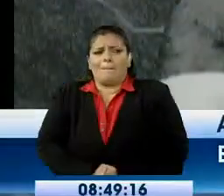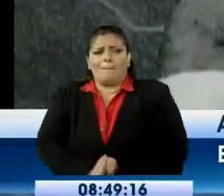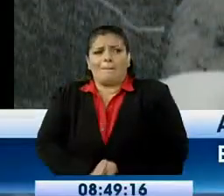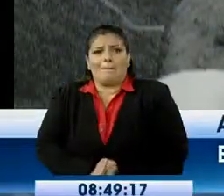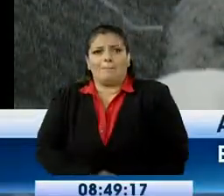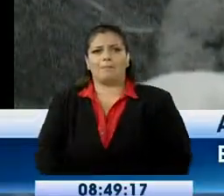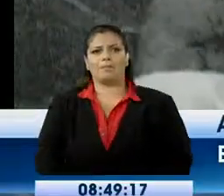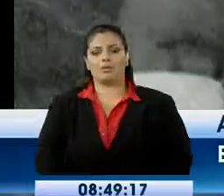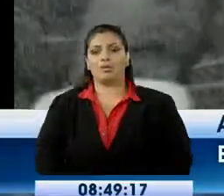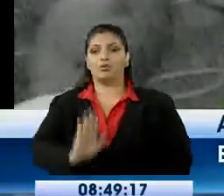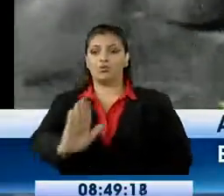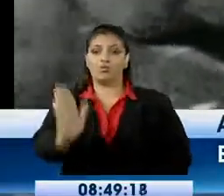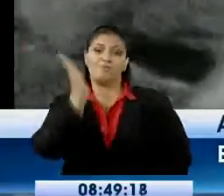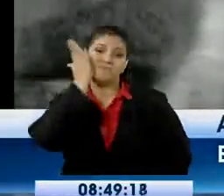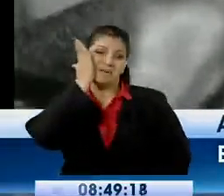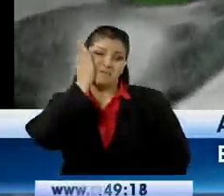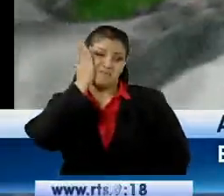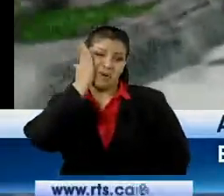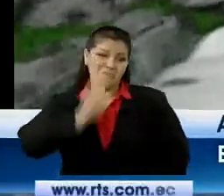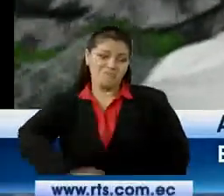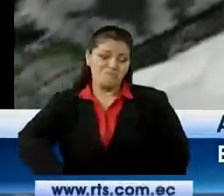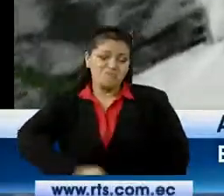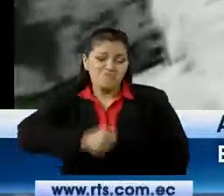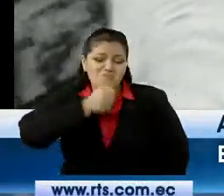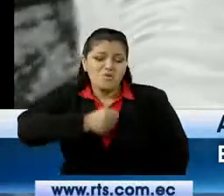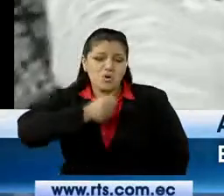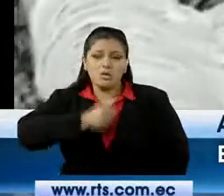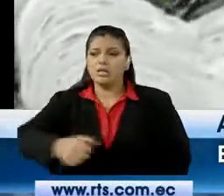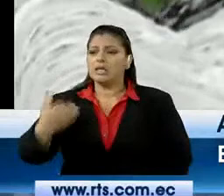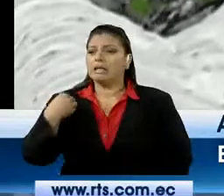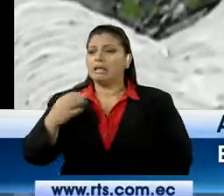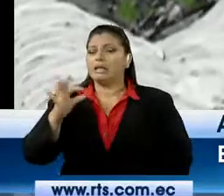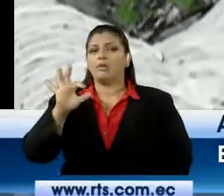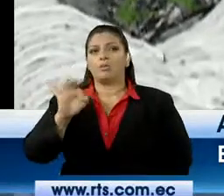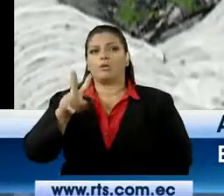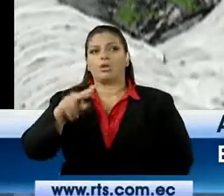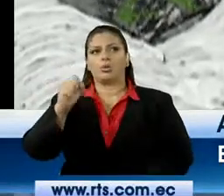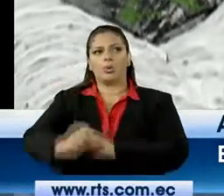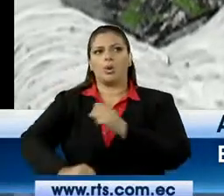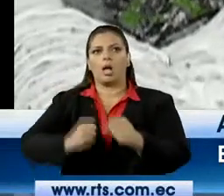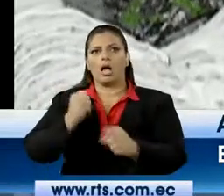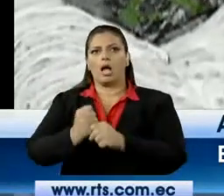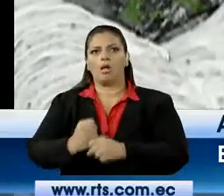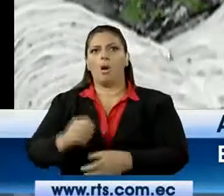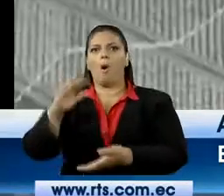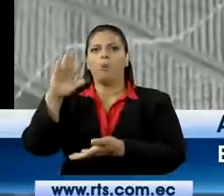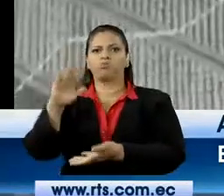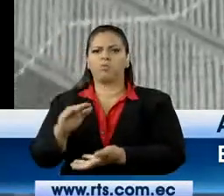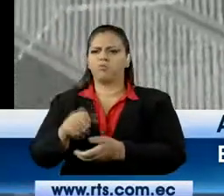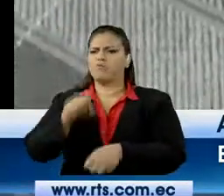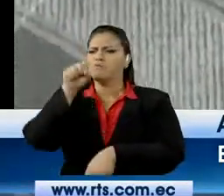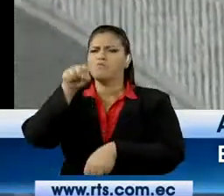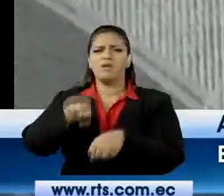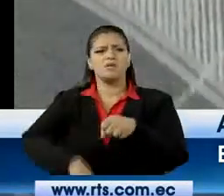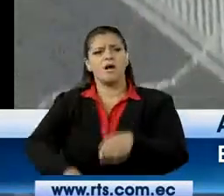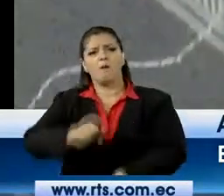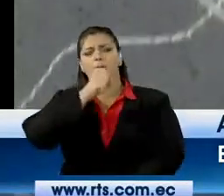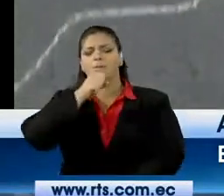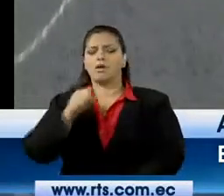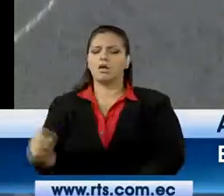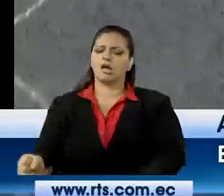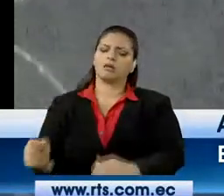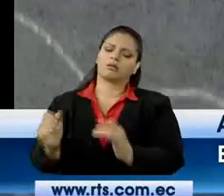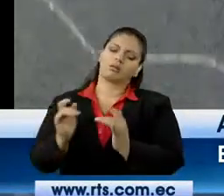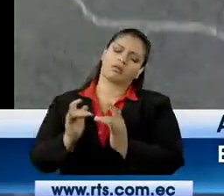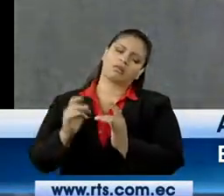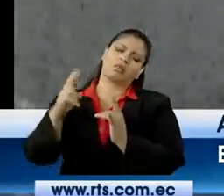92 años de edad, permanece postrada en una cama, un colchón en mal estado y sin sábanas. Tiene llagas en todo el